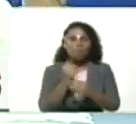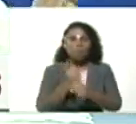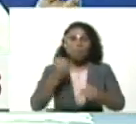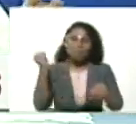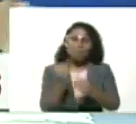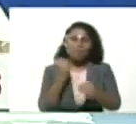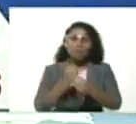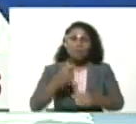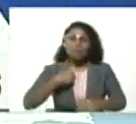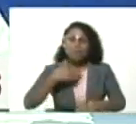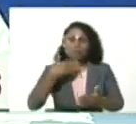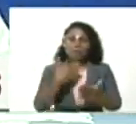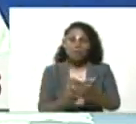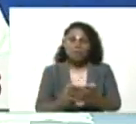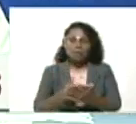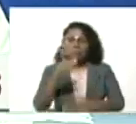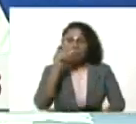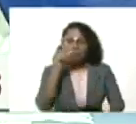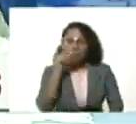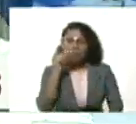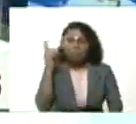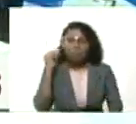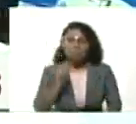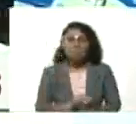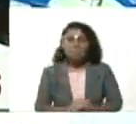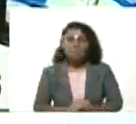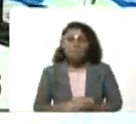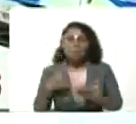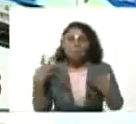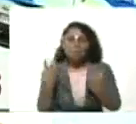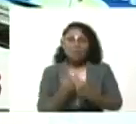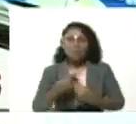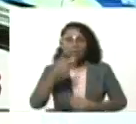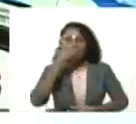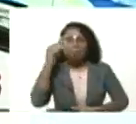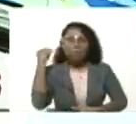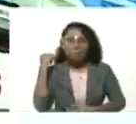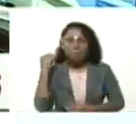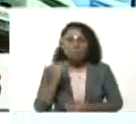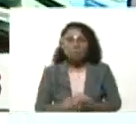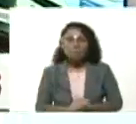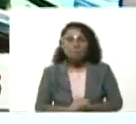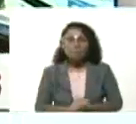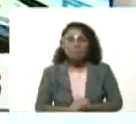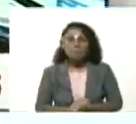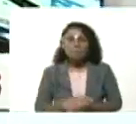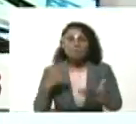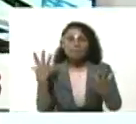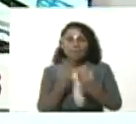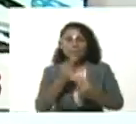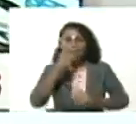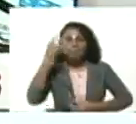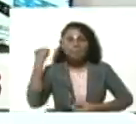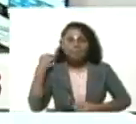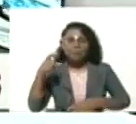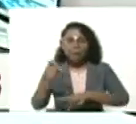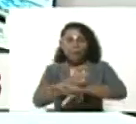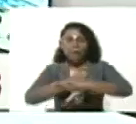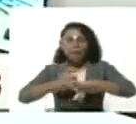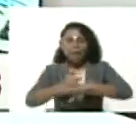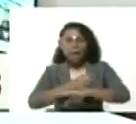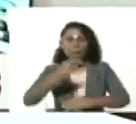trabajando. Les doy las gracias, muchachos, muchachas, compañeras y compañeros del